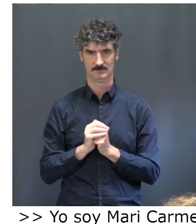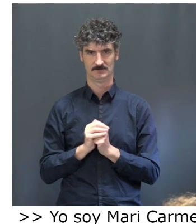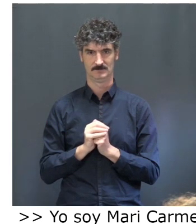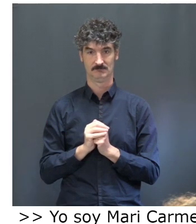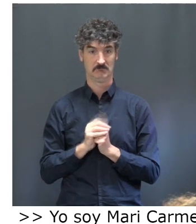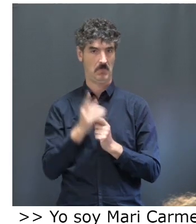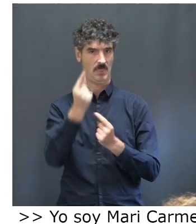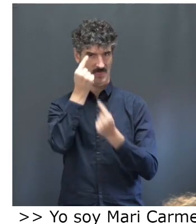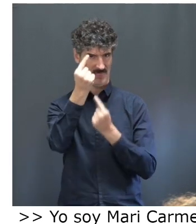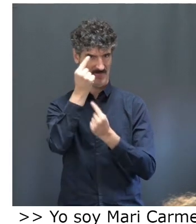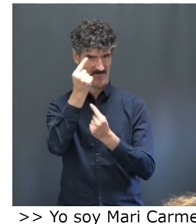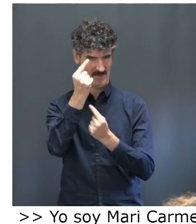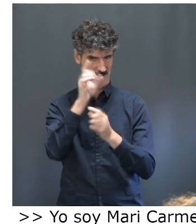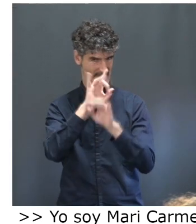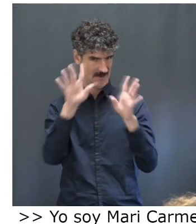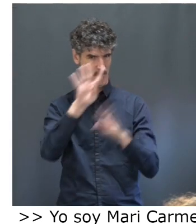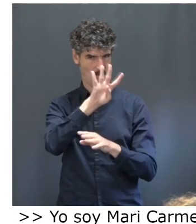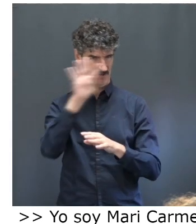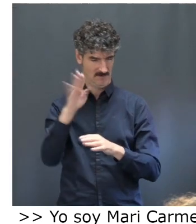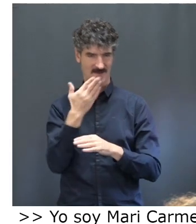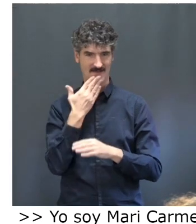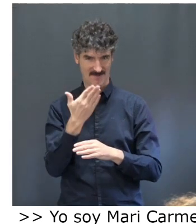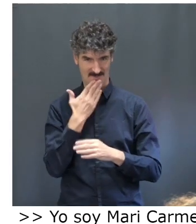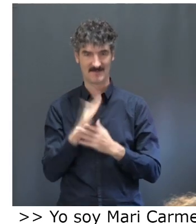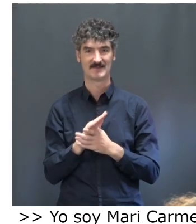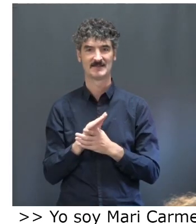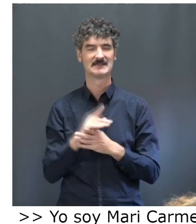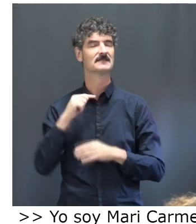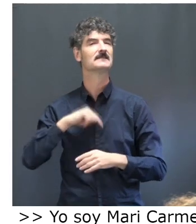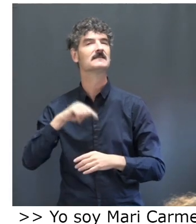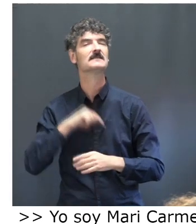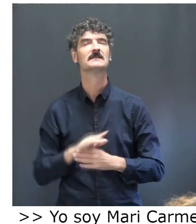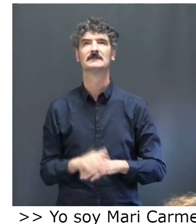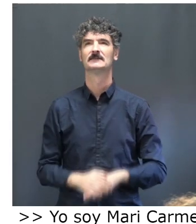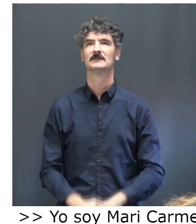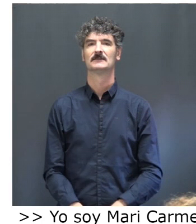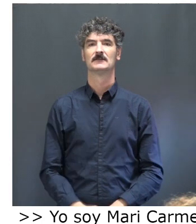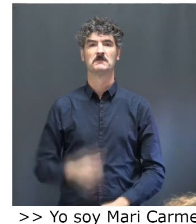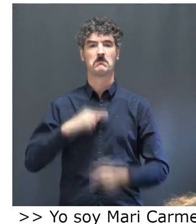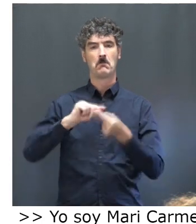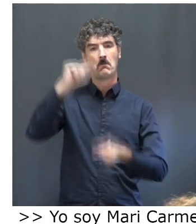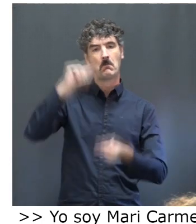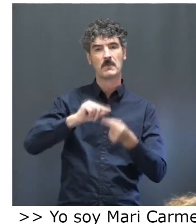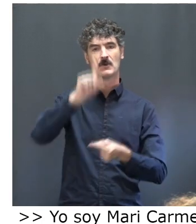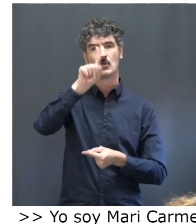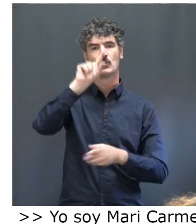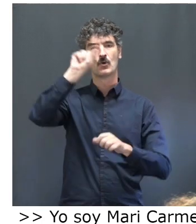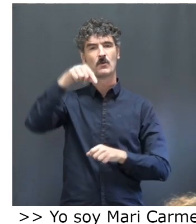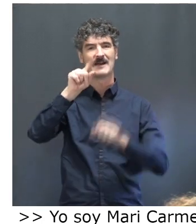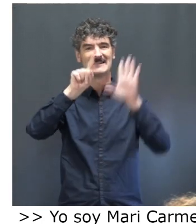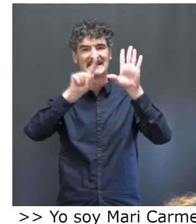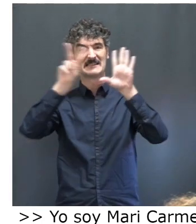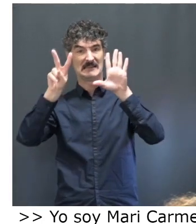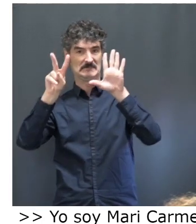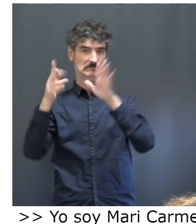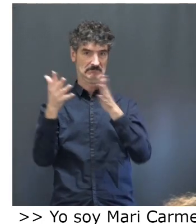Por dar un dato más objetivo, no más que como uno se siente, mido 1,67 m, aunque